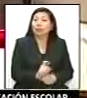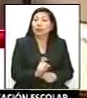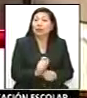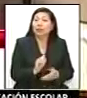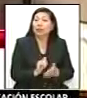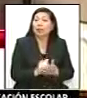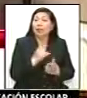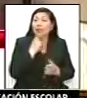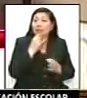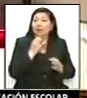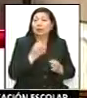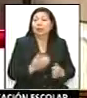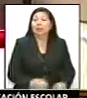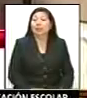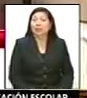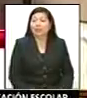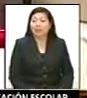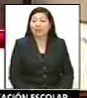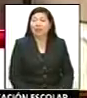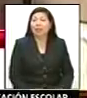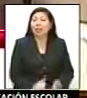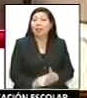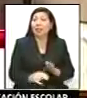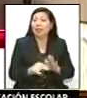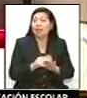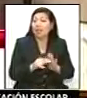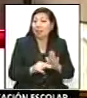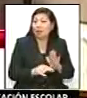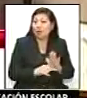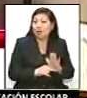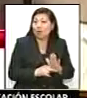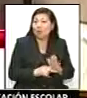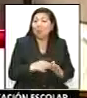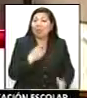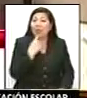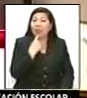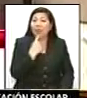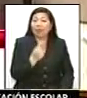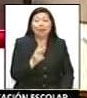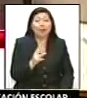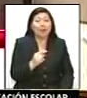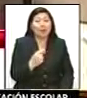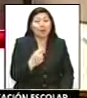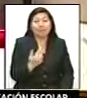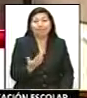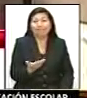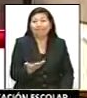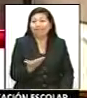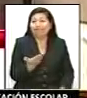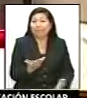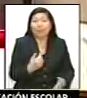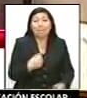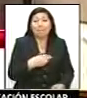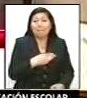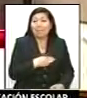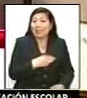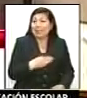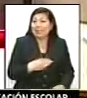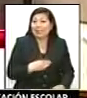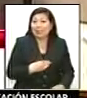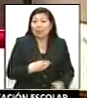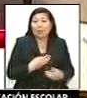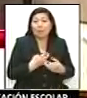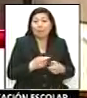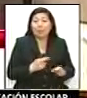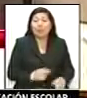es la que deciden sus autoridades y las normas que ella establezca. No ese es el caso del Ministerio